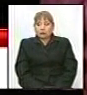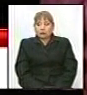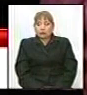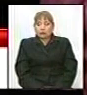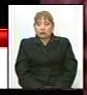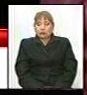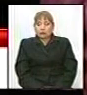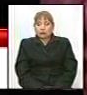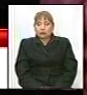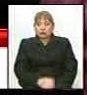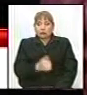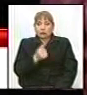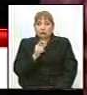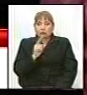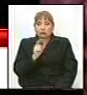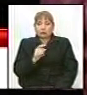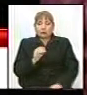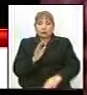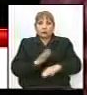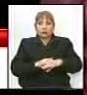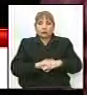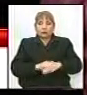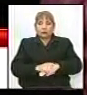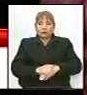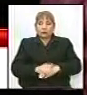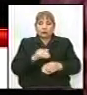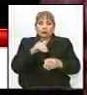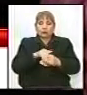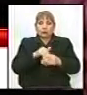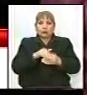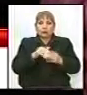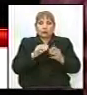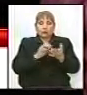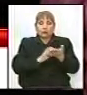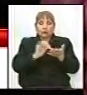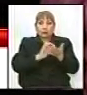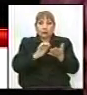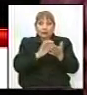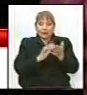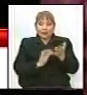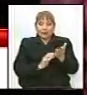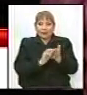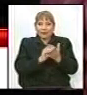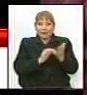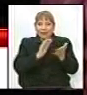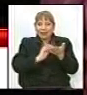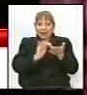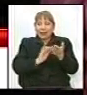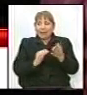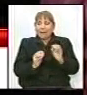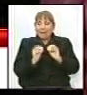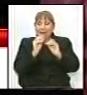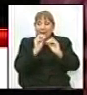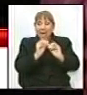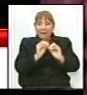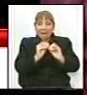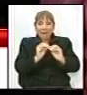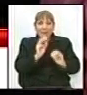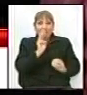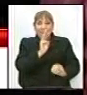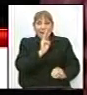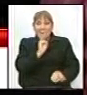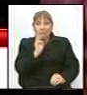La otra consulta es respecto al voto electrónico. Hemos correado en la web